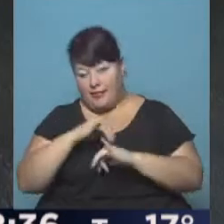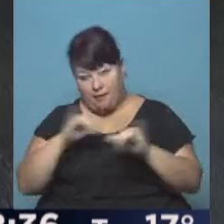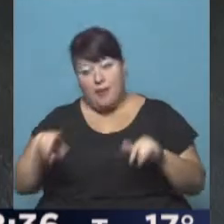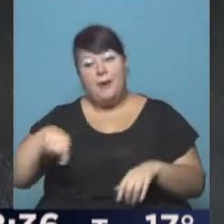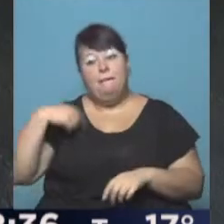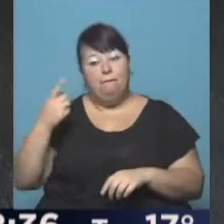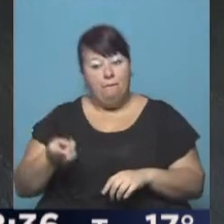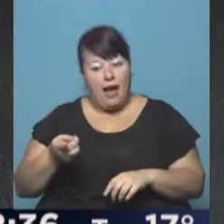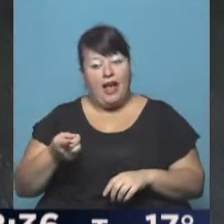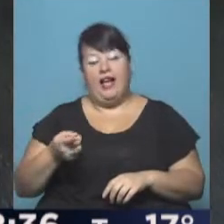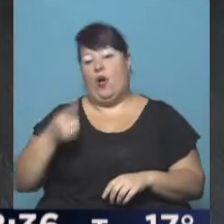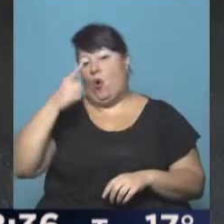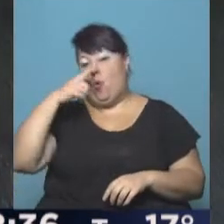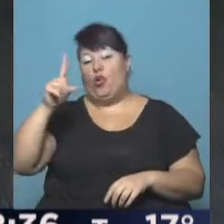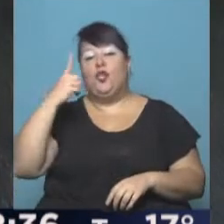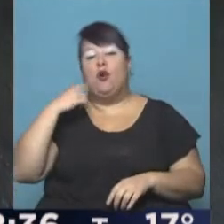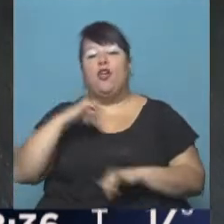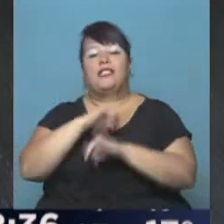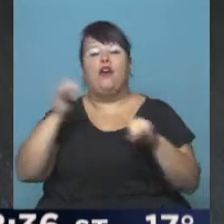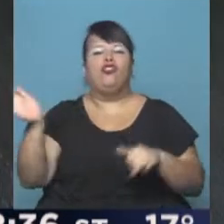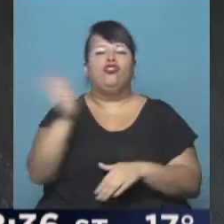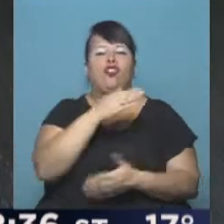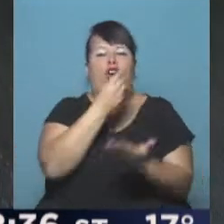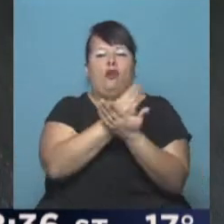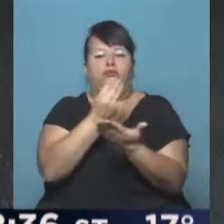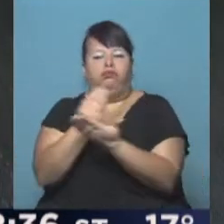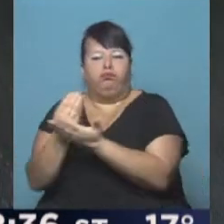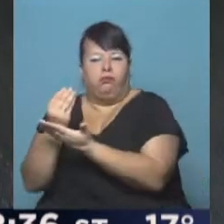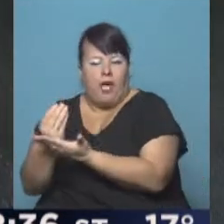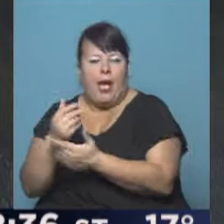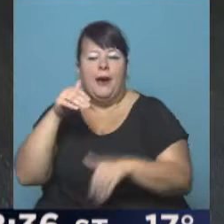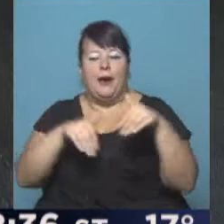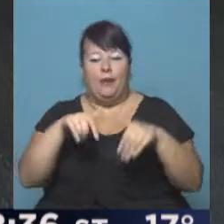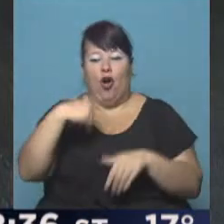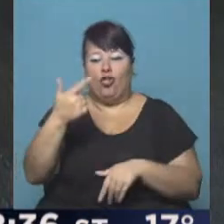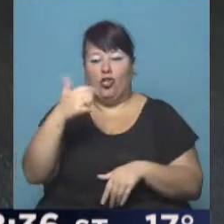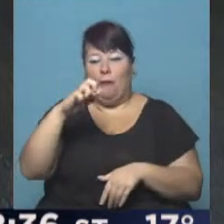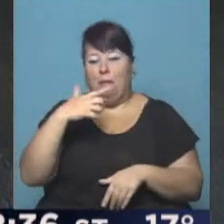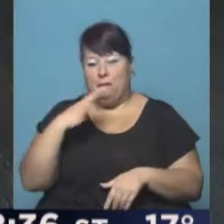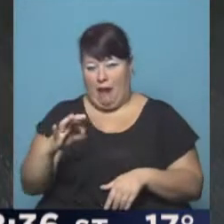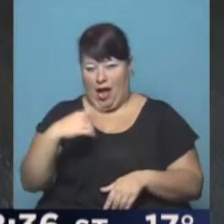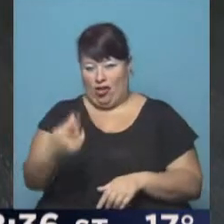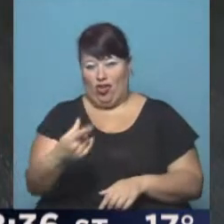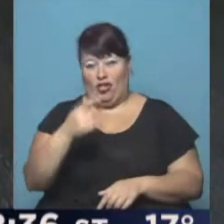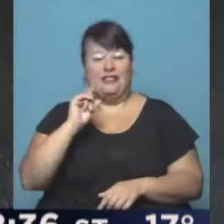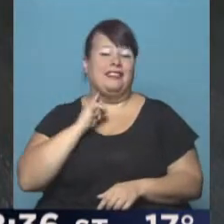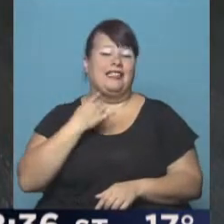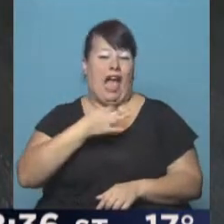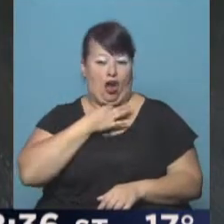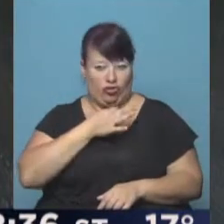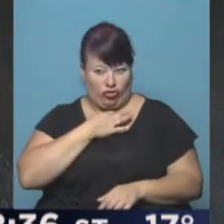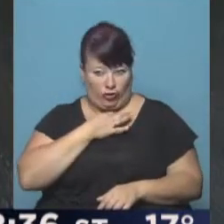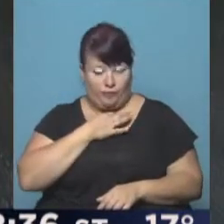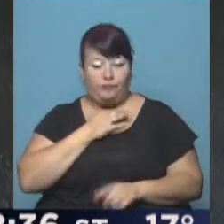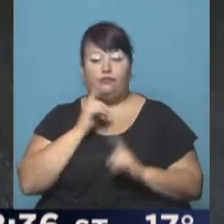mañana va a ser el día que vamos a conocer a todos los precandidatos para las elecciones primarias del próximo 13 de agosto